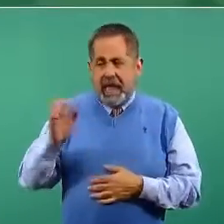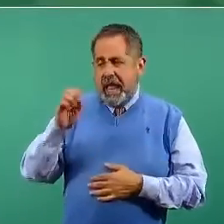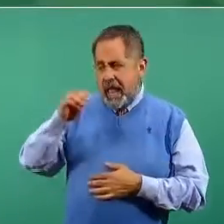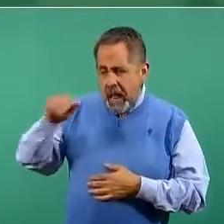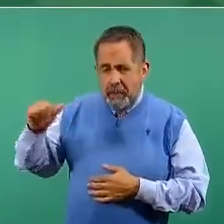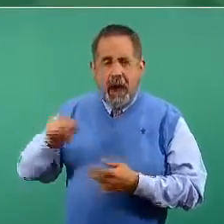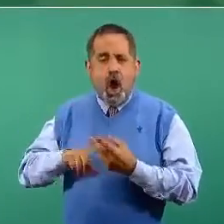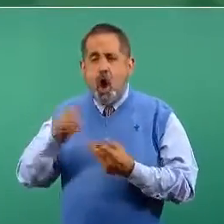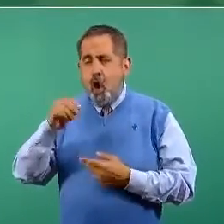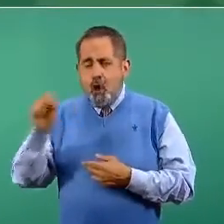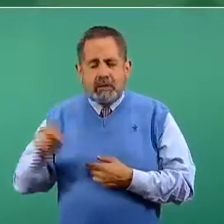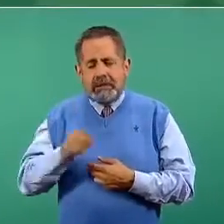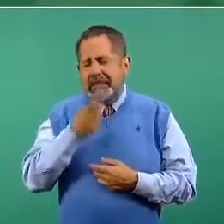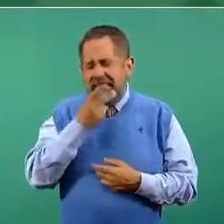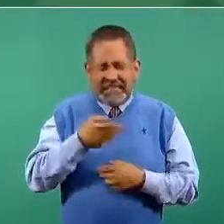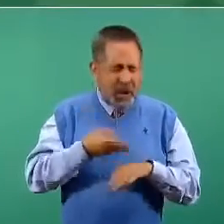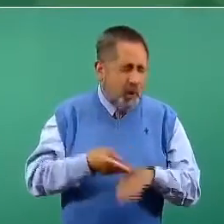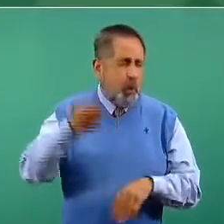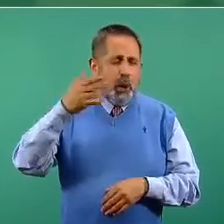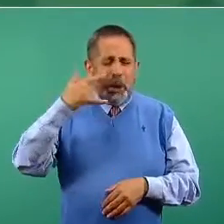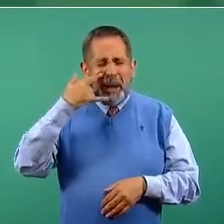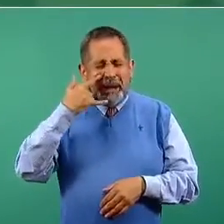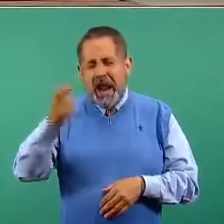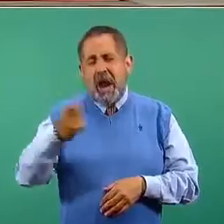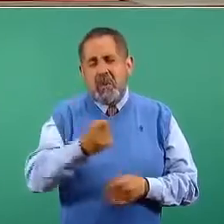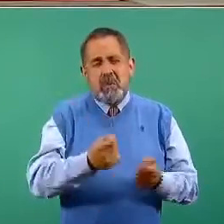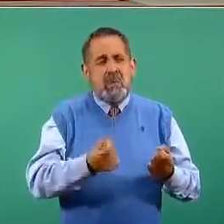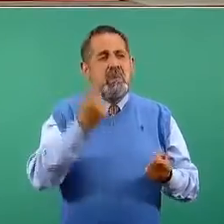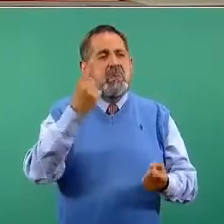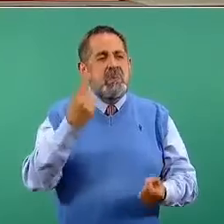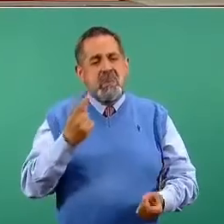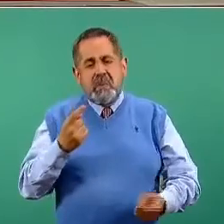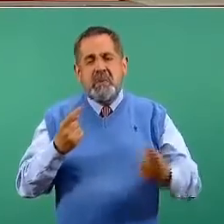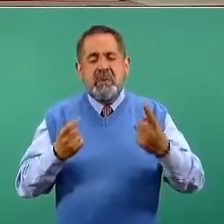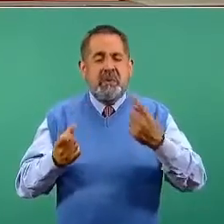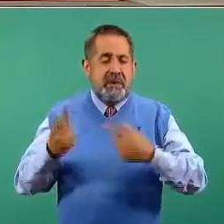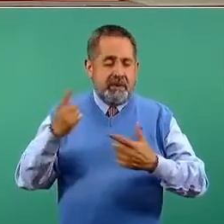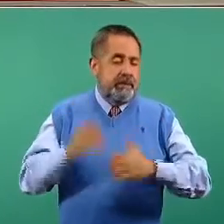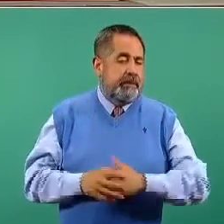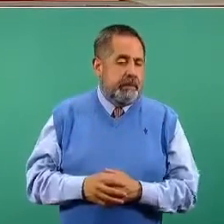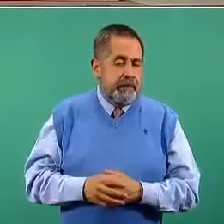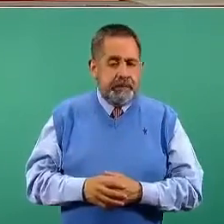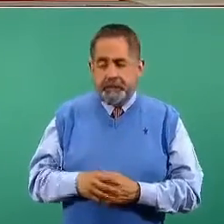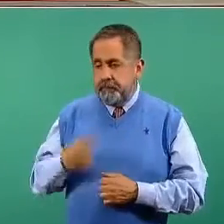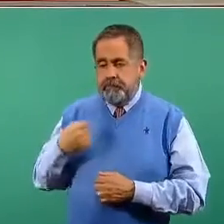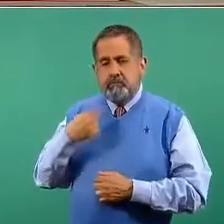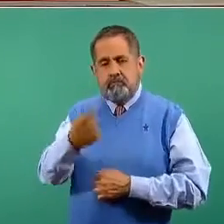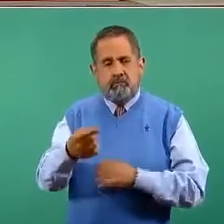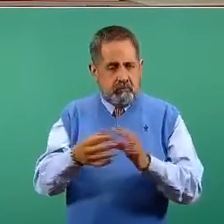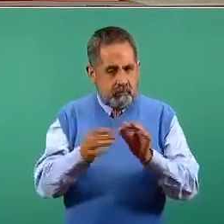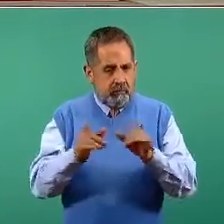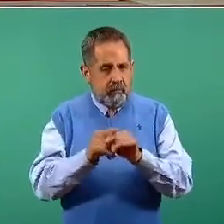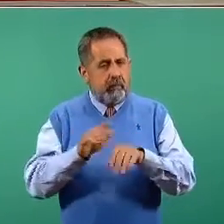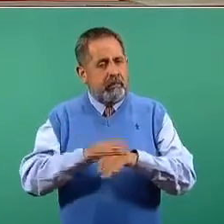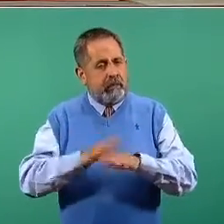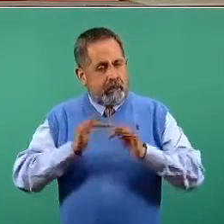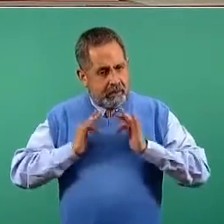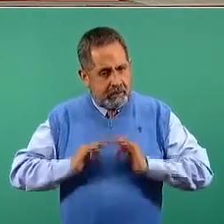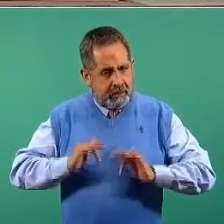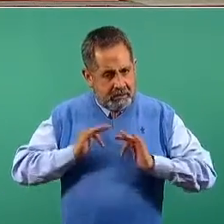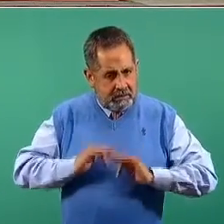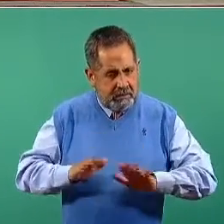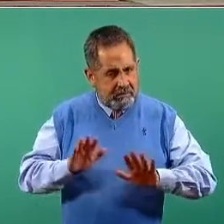clasificando como casos muy, muy raros. Entonces, en síntesis, tranquilidad,